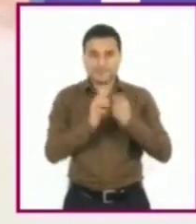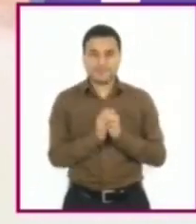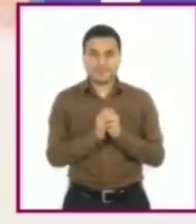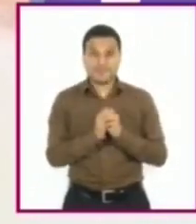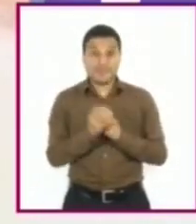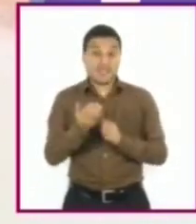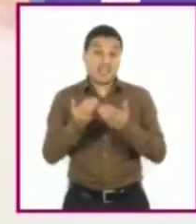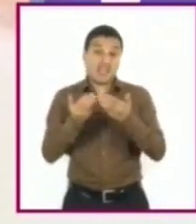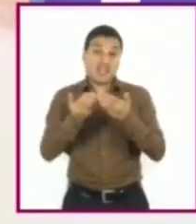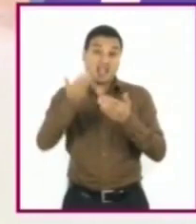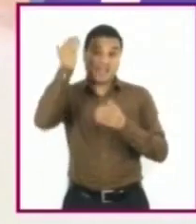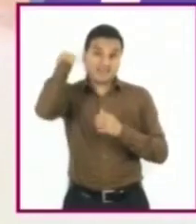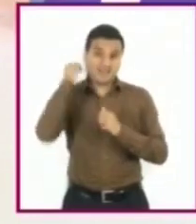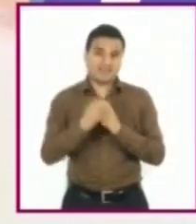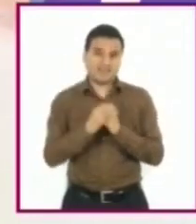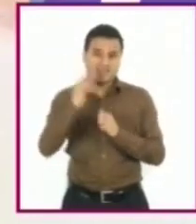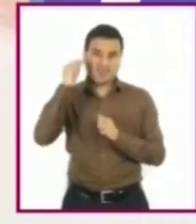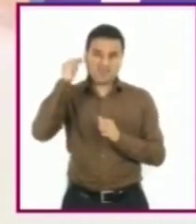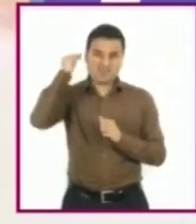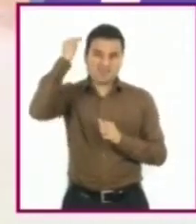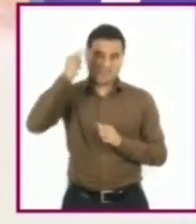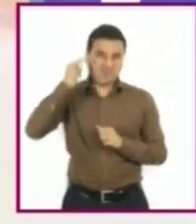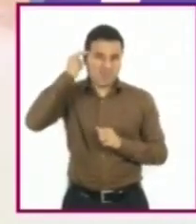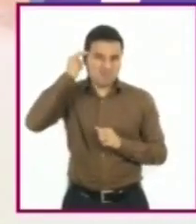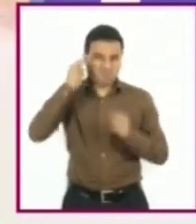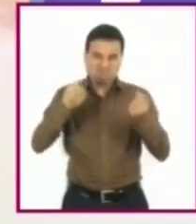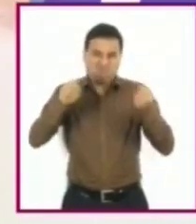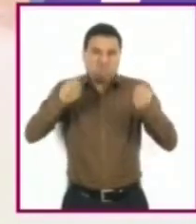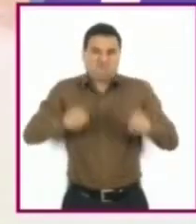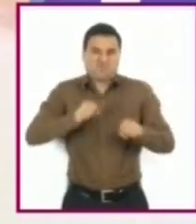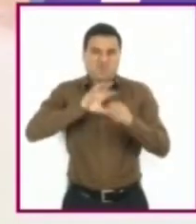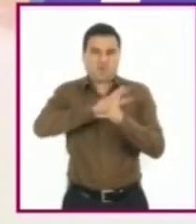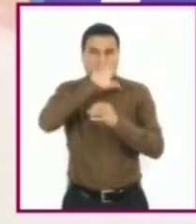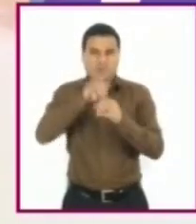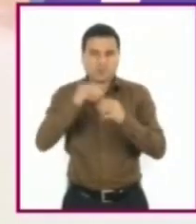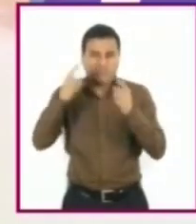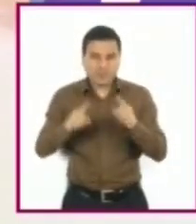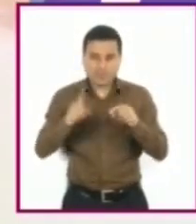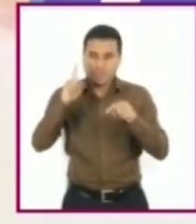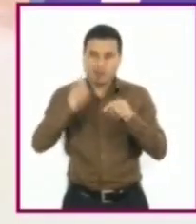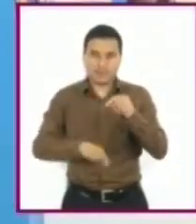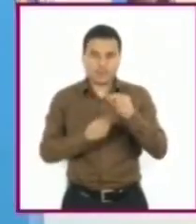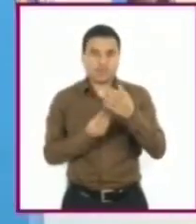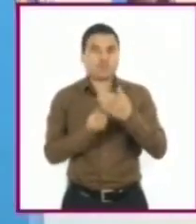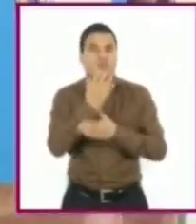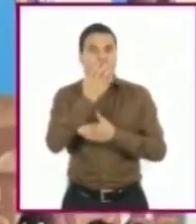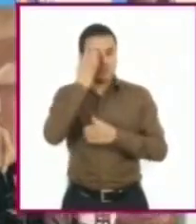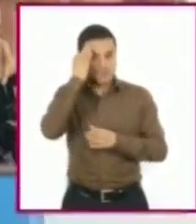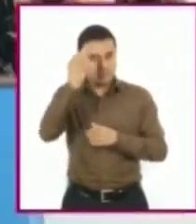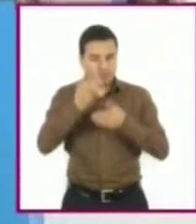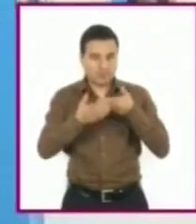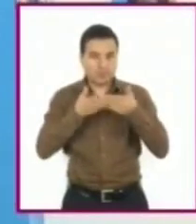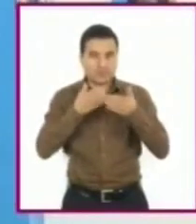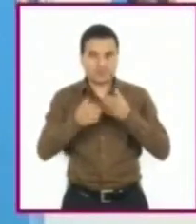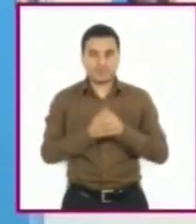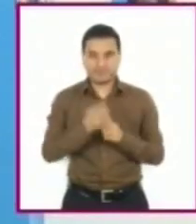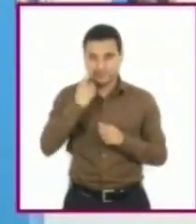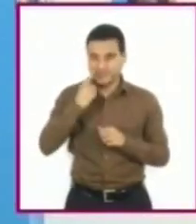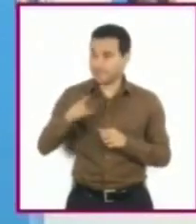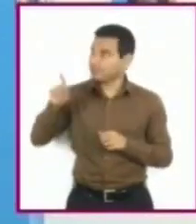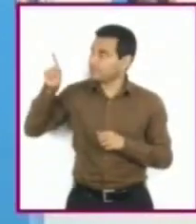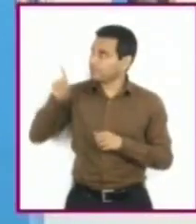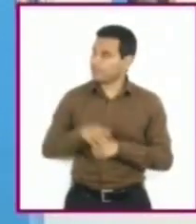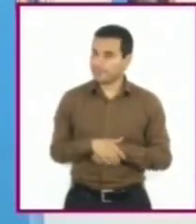antiguo régimen, caracterizado por la monarquía, dando paso a la Edad Moderna. Según la imagen que veremos